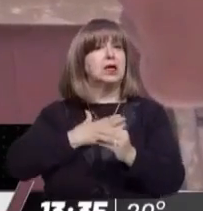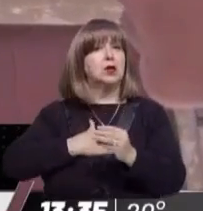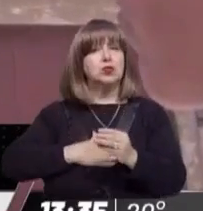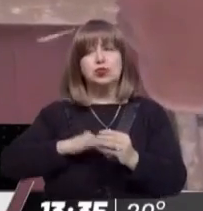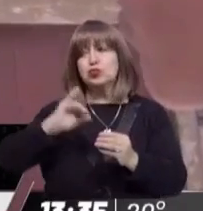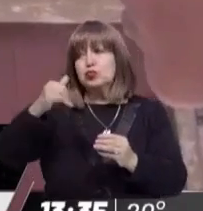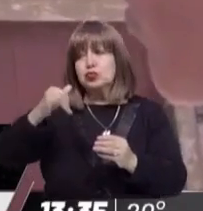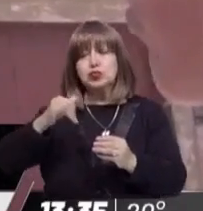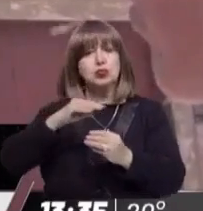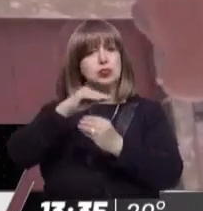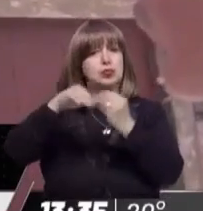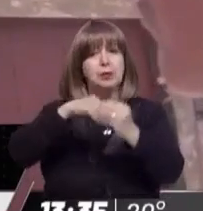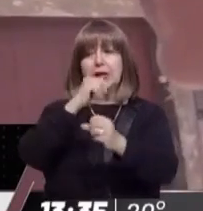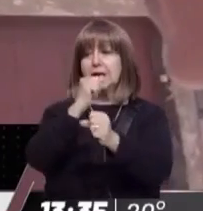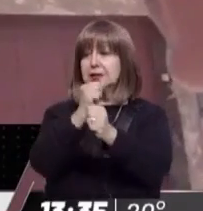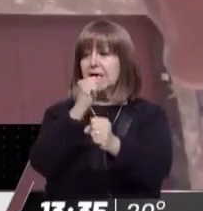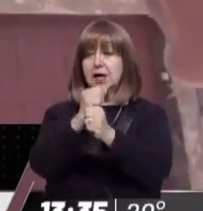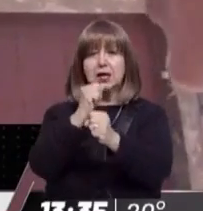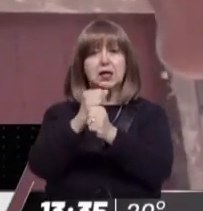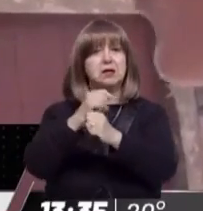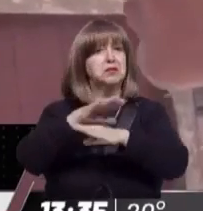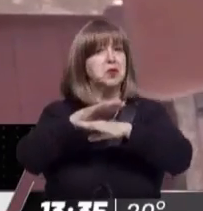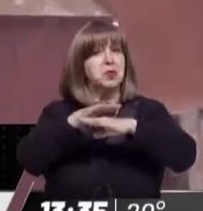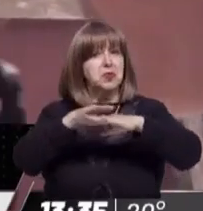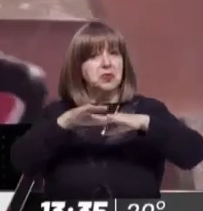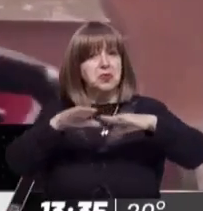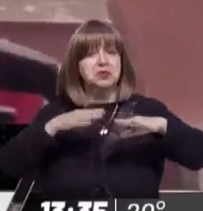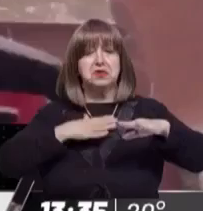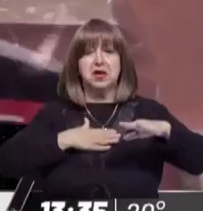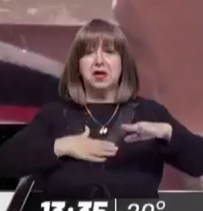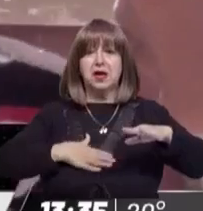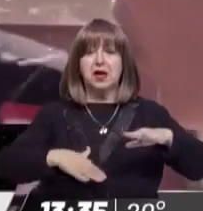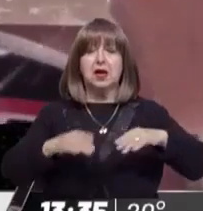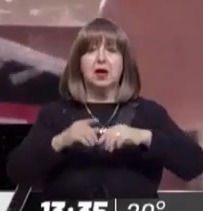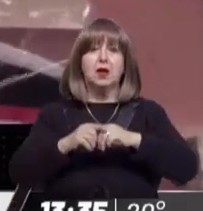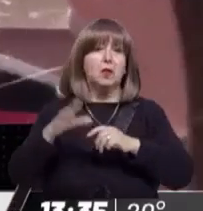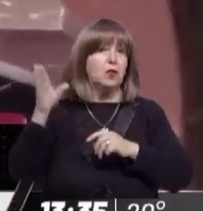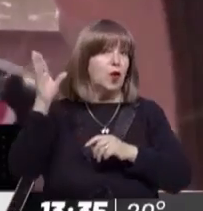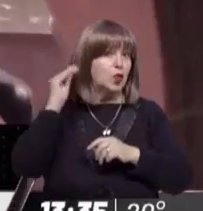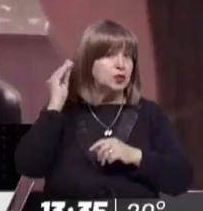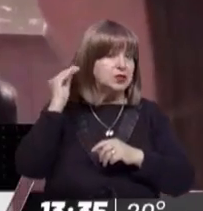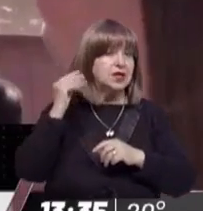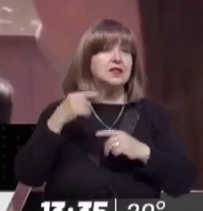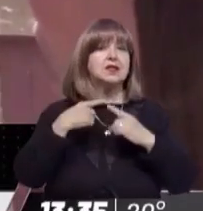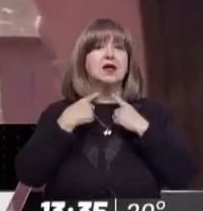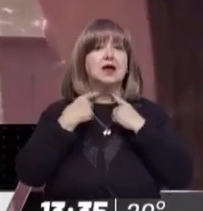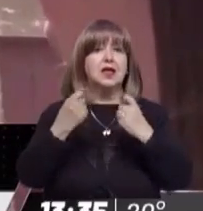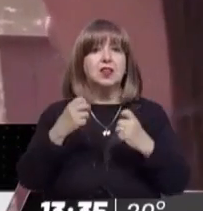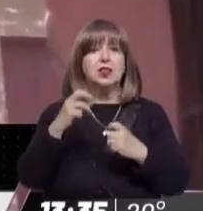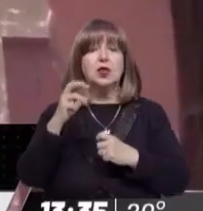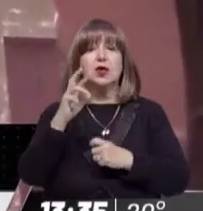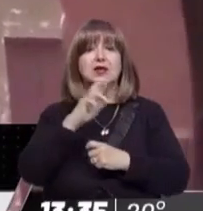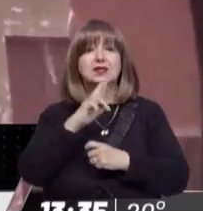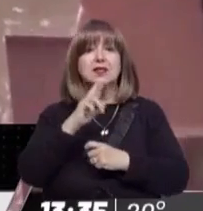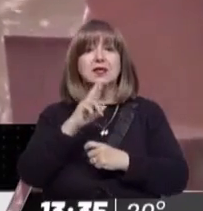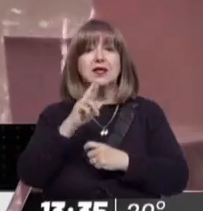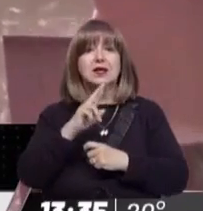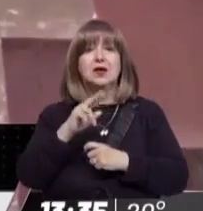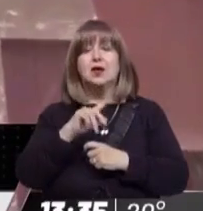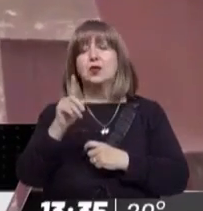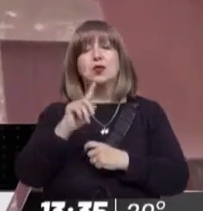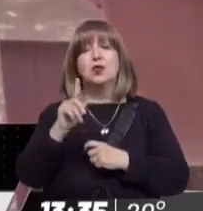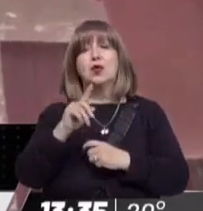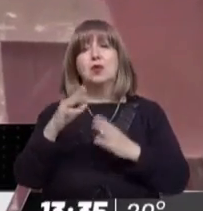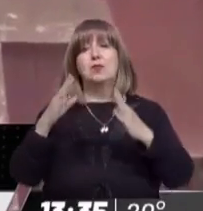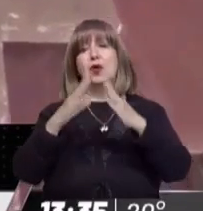tranquila todo laborant toda familia de bien canaste oír el pedido de auxilio de de morena yo pasa que tengo la pieza